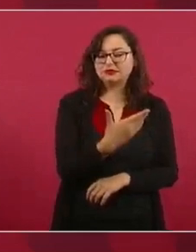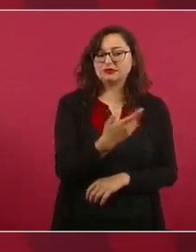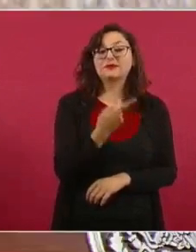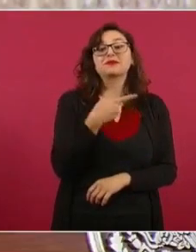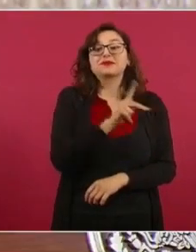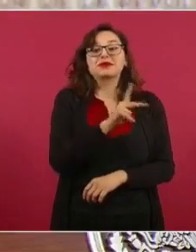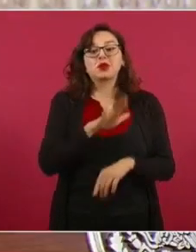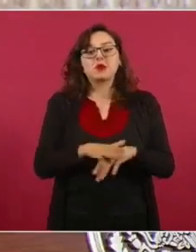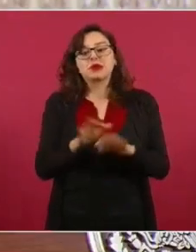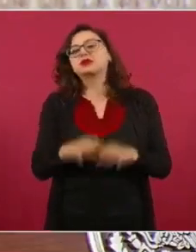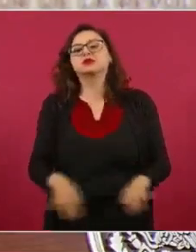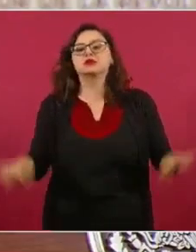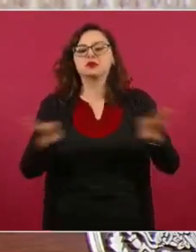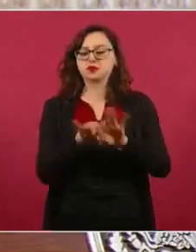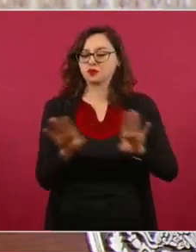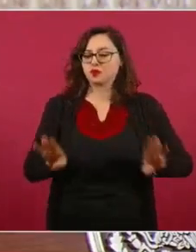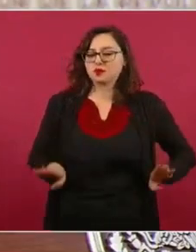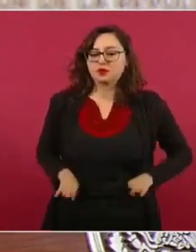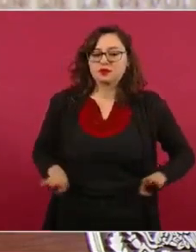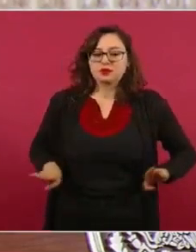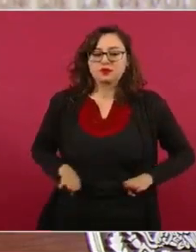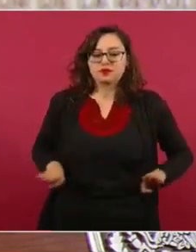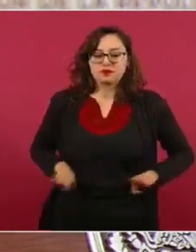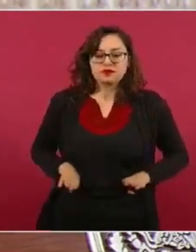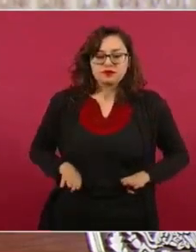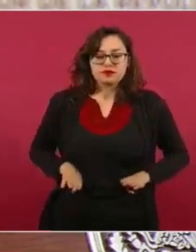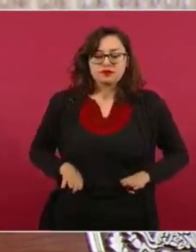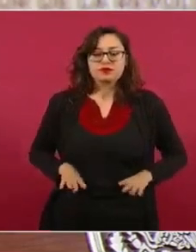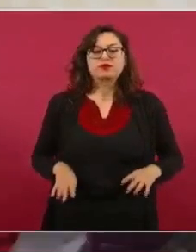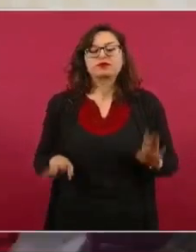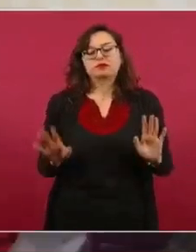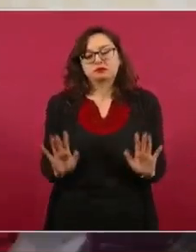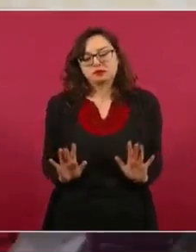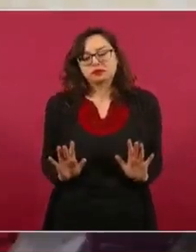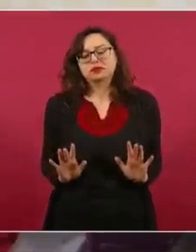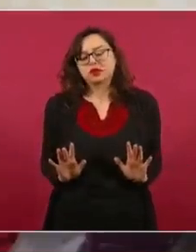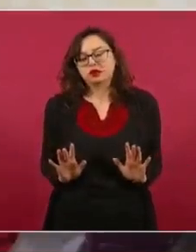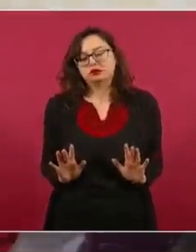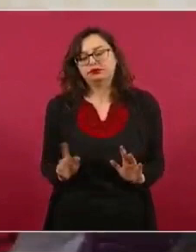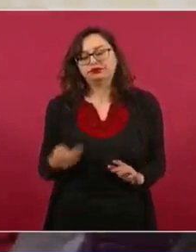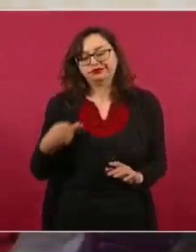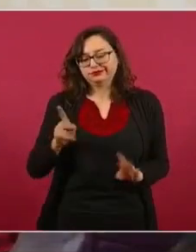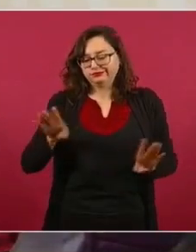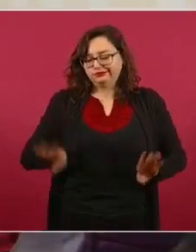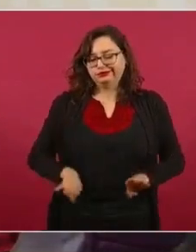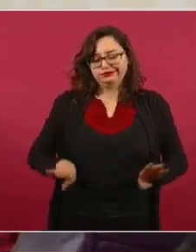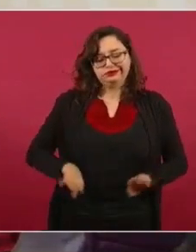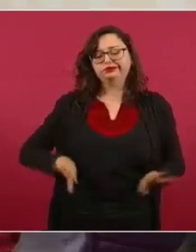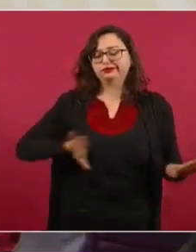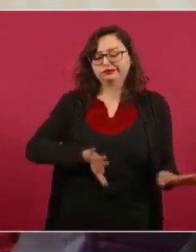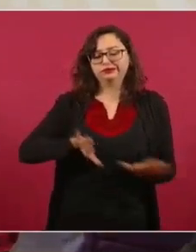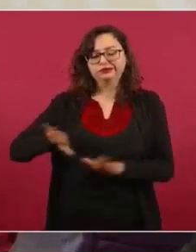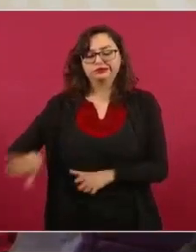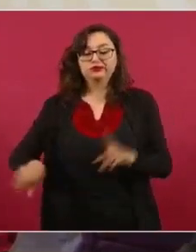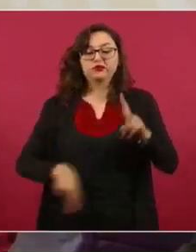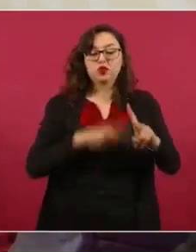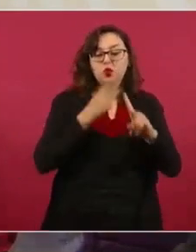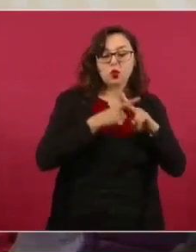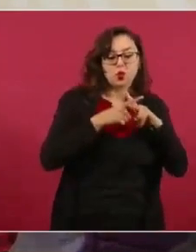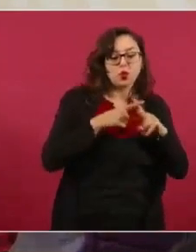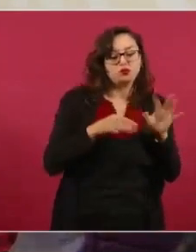tiene que ver con los principios. Pero hablando de pragmatismo,